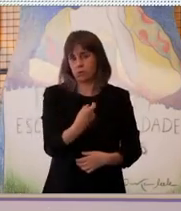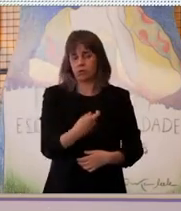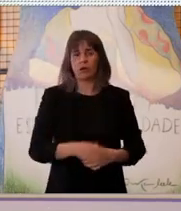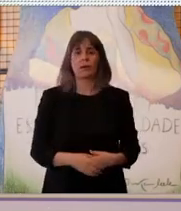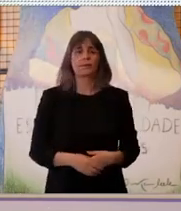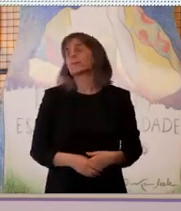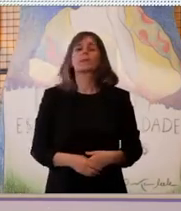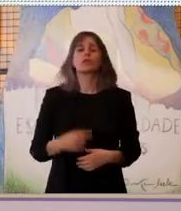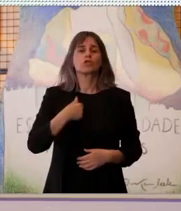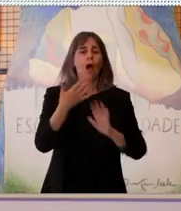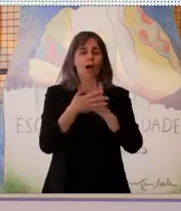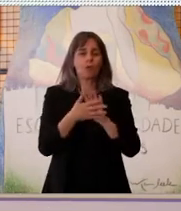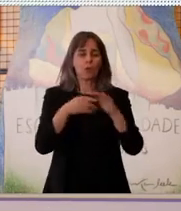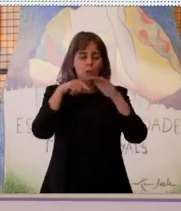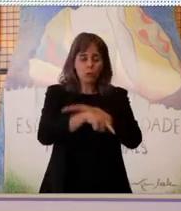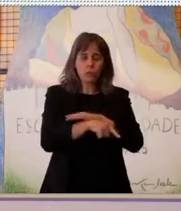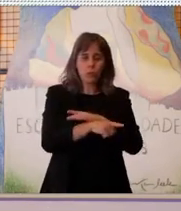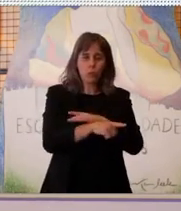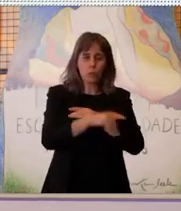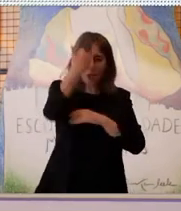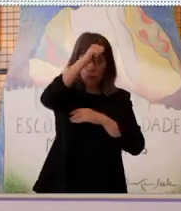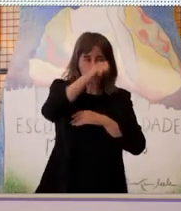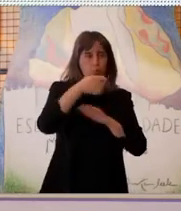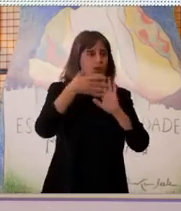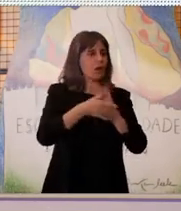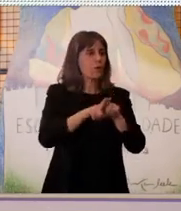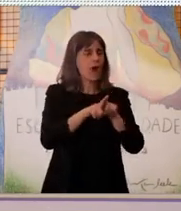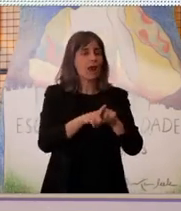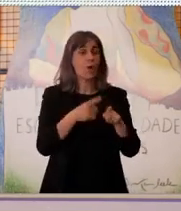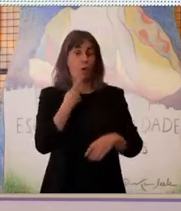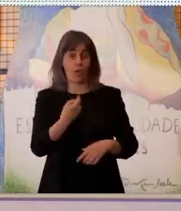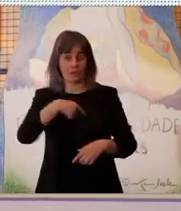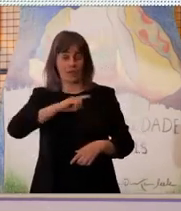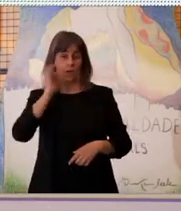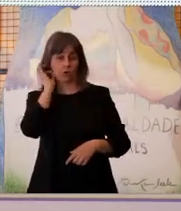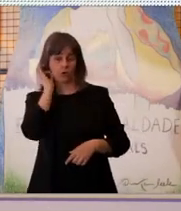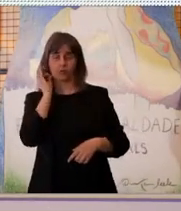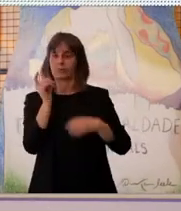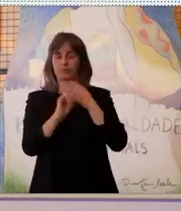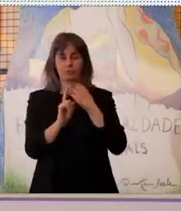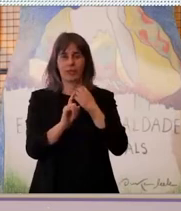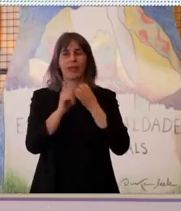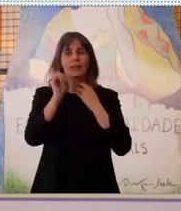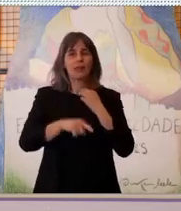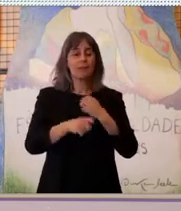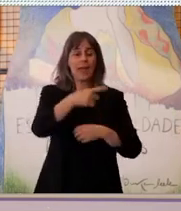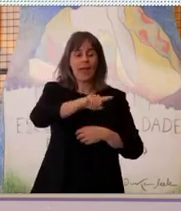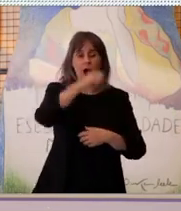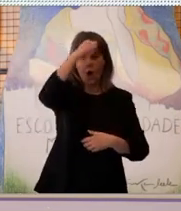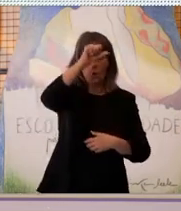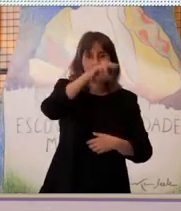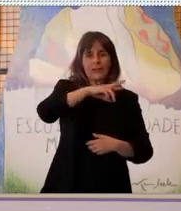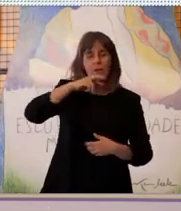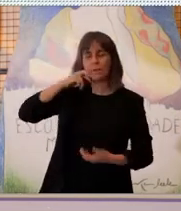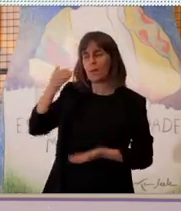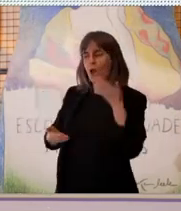masculinas ya no me refiero a lo que nos cuesta a nosotras sino a la valoración que se hace en ellos y en nosotras o